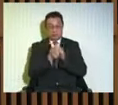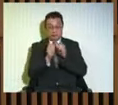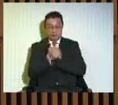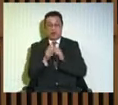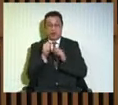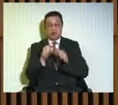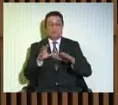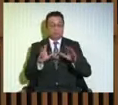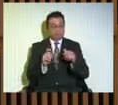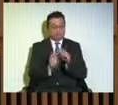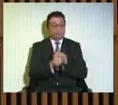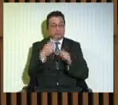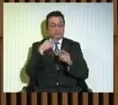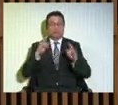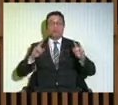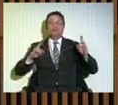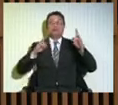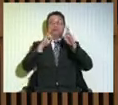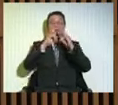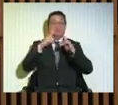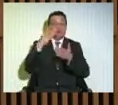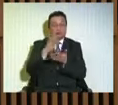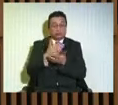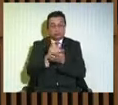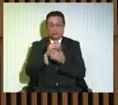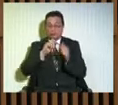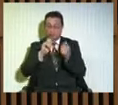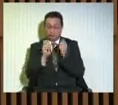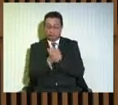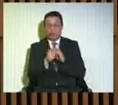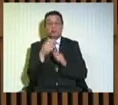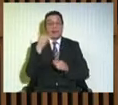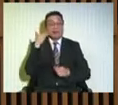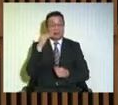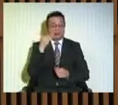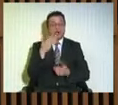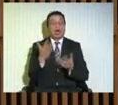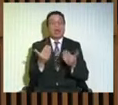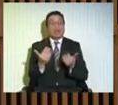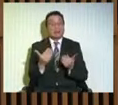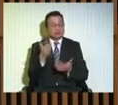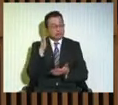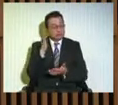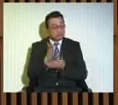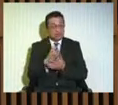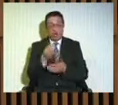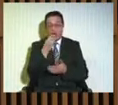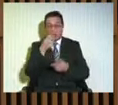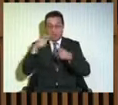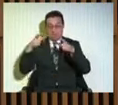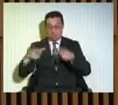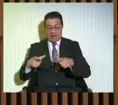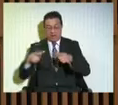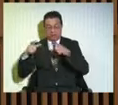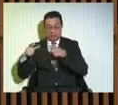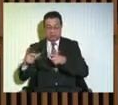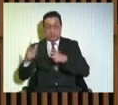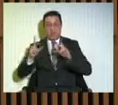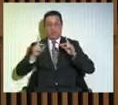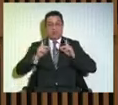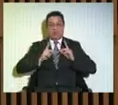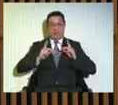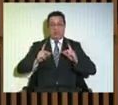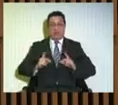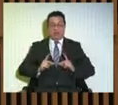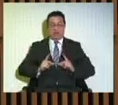adaptarse, hay que adaptar nuestra infraestructura, nuestra logística, pero los niños merecen comer en plato, merecen comer con dignidad,